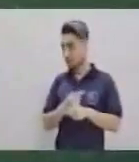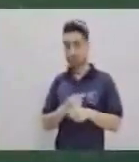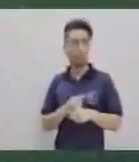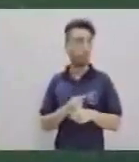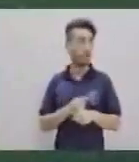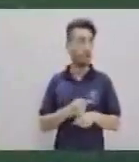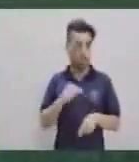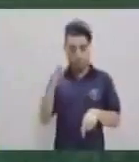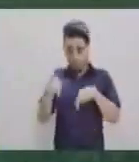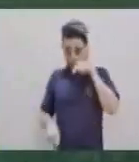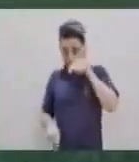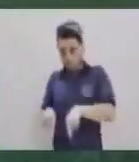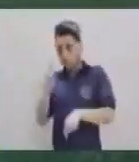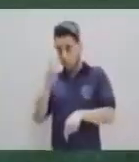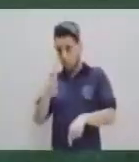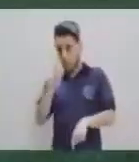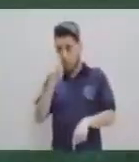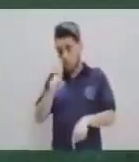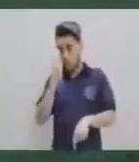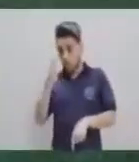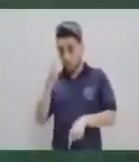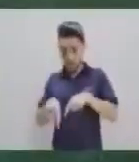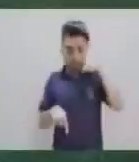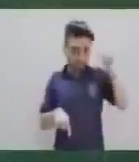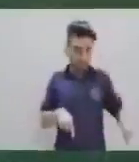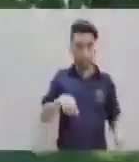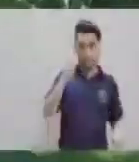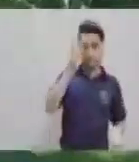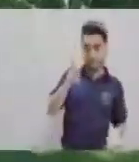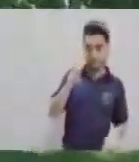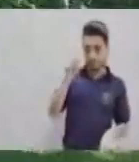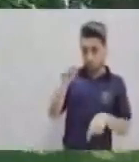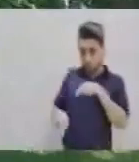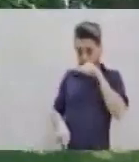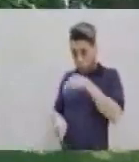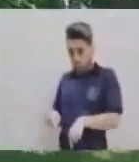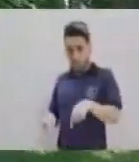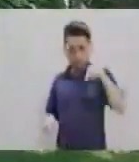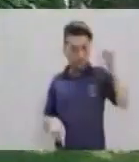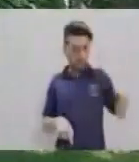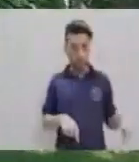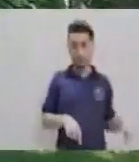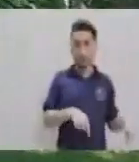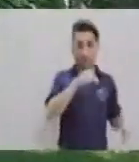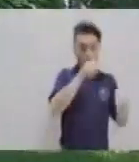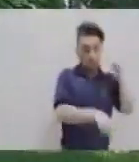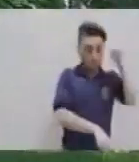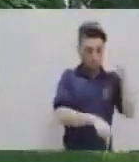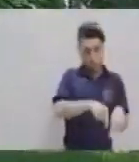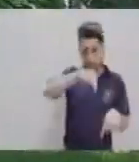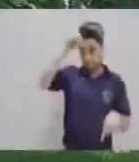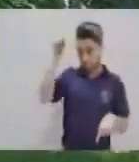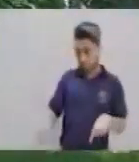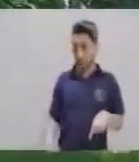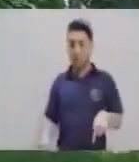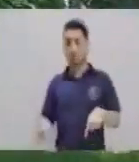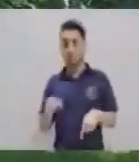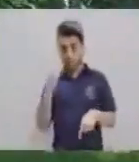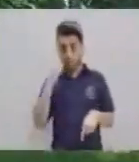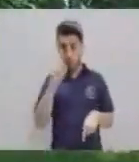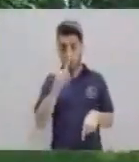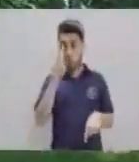2, 3. 1, 2, 3. 1, 2, 3. 1,